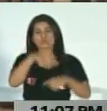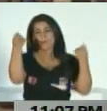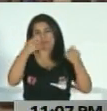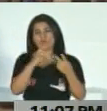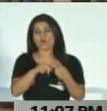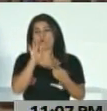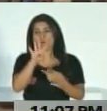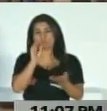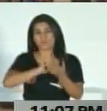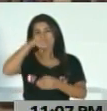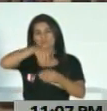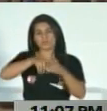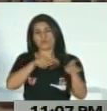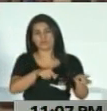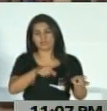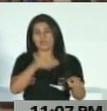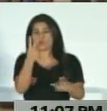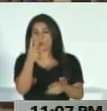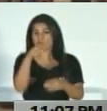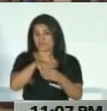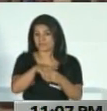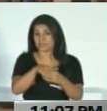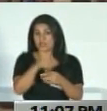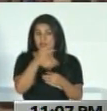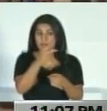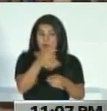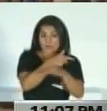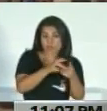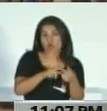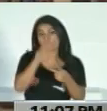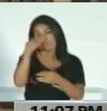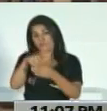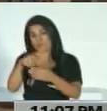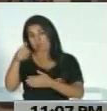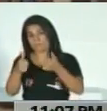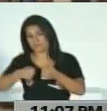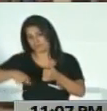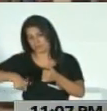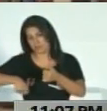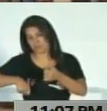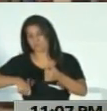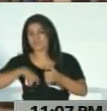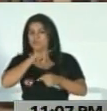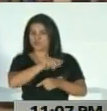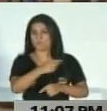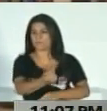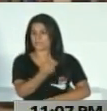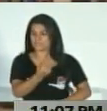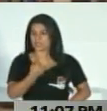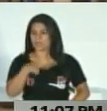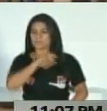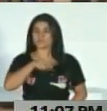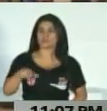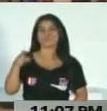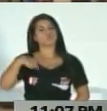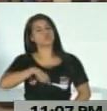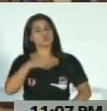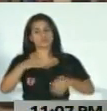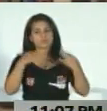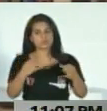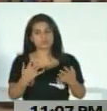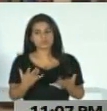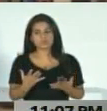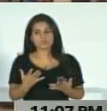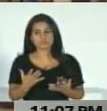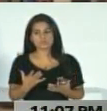veces por ti, 2 veces como gobernador, 2 veces como candidato a presidente. Te digo algo, tú también me decías que nosotros estábamos permanentemente en